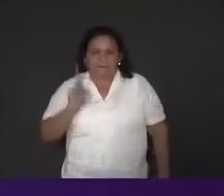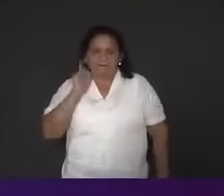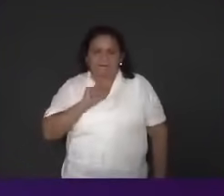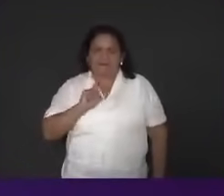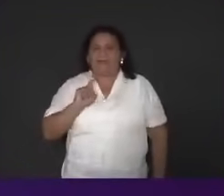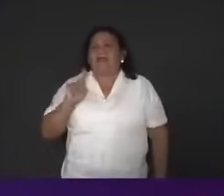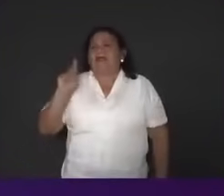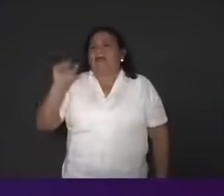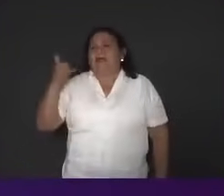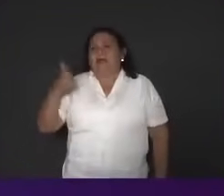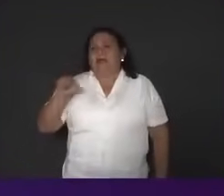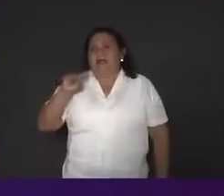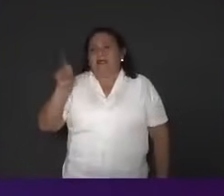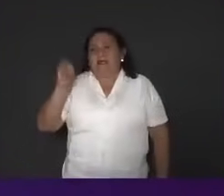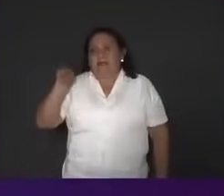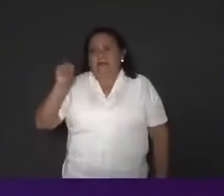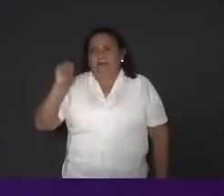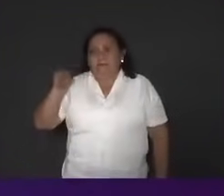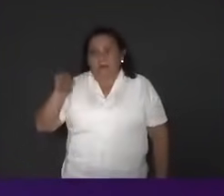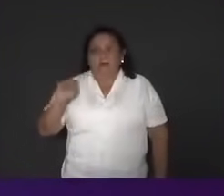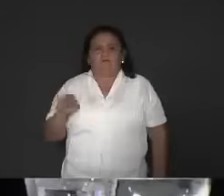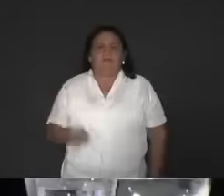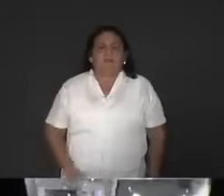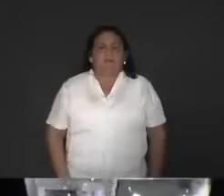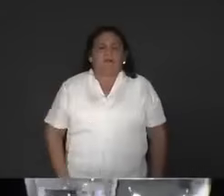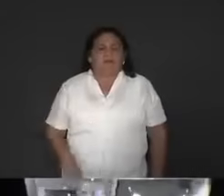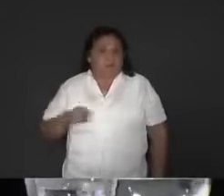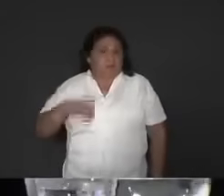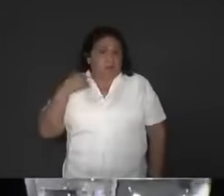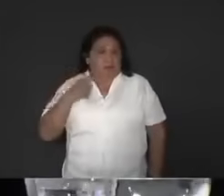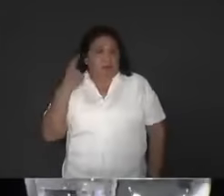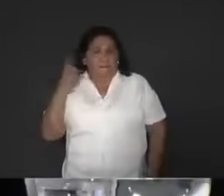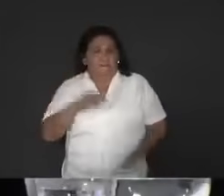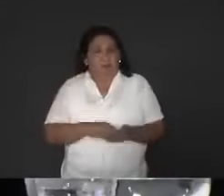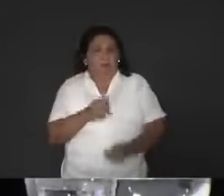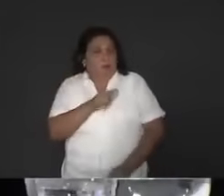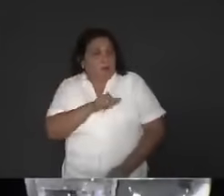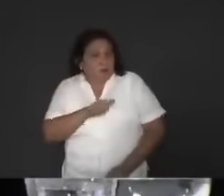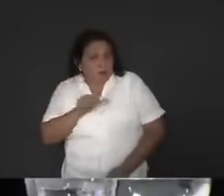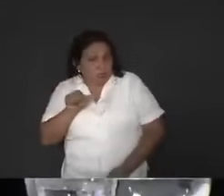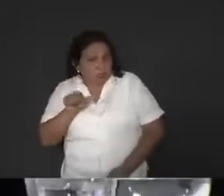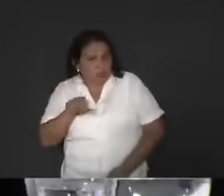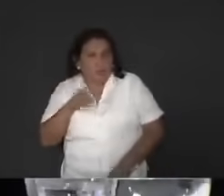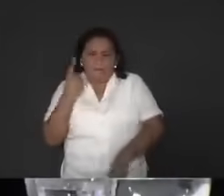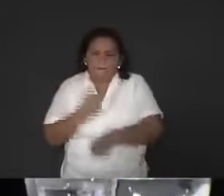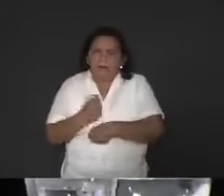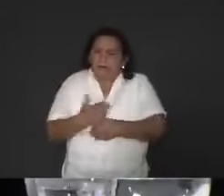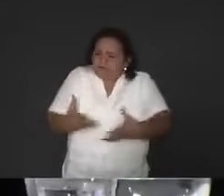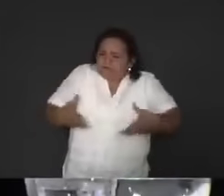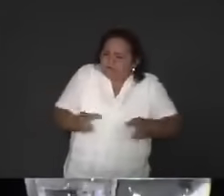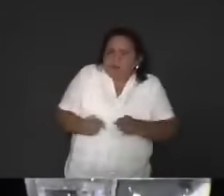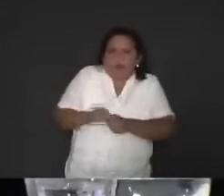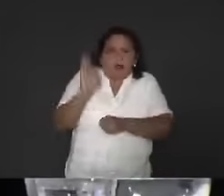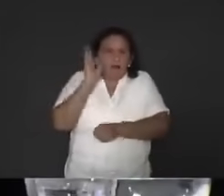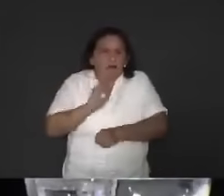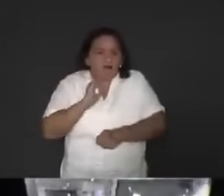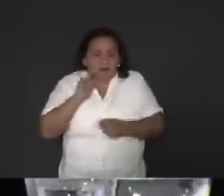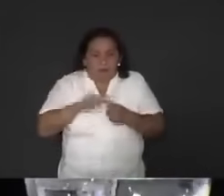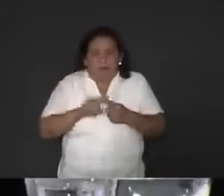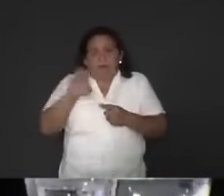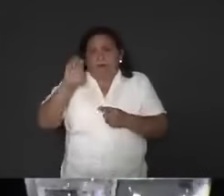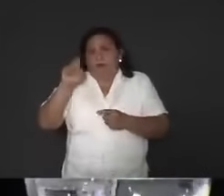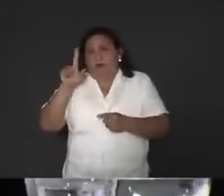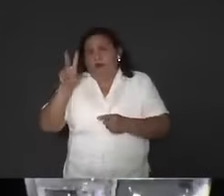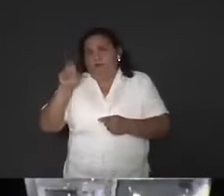Sí, gracias. En Yucatán, en 1916, se realizó el primer congreso feminista encabezado por Elvia